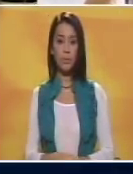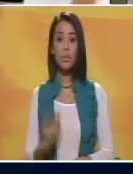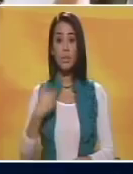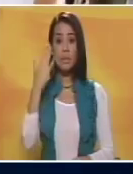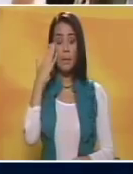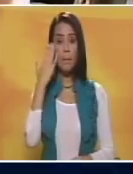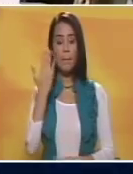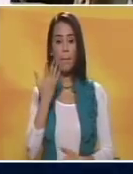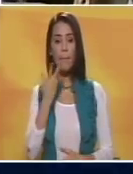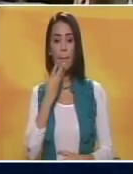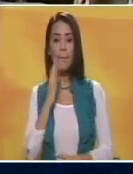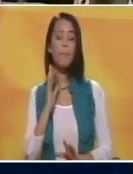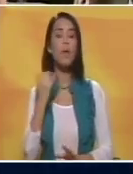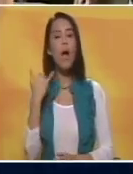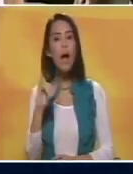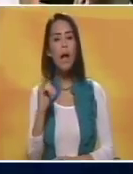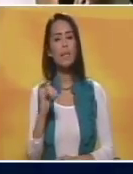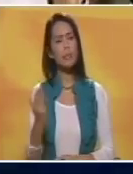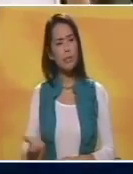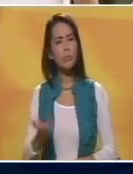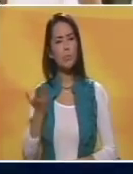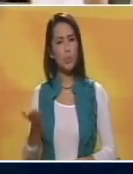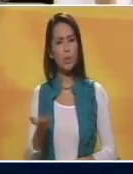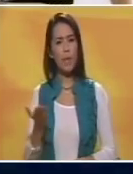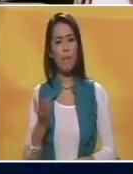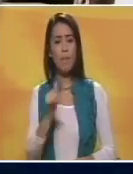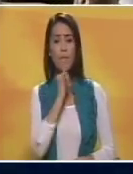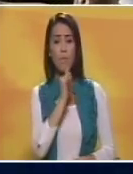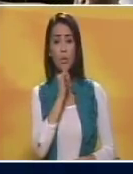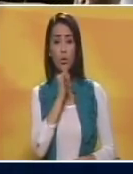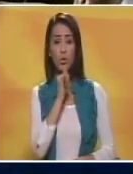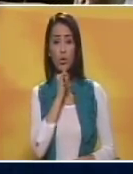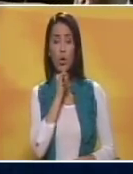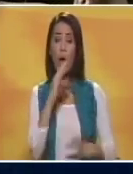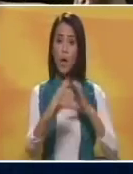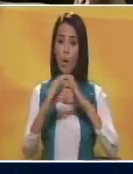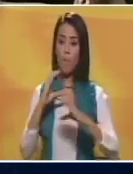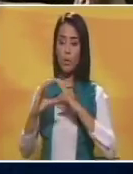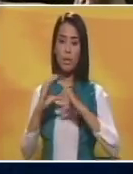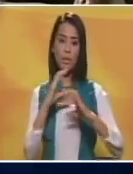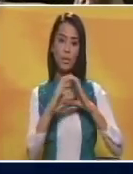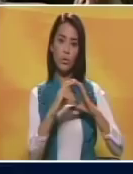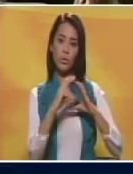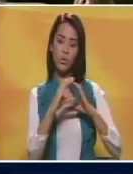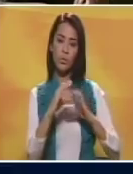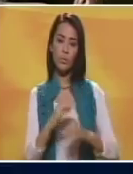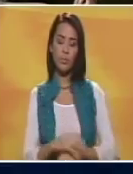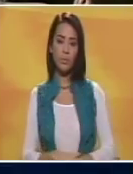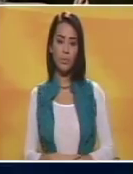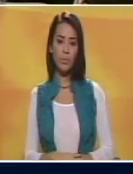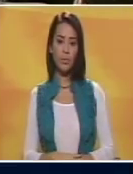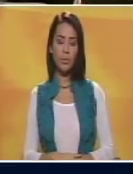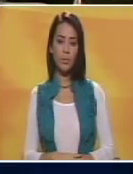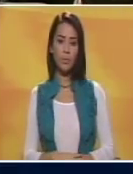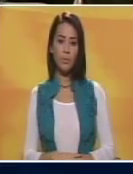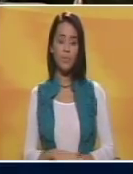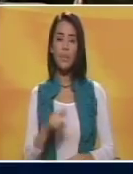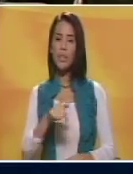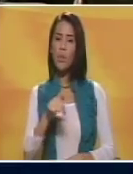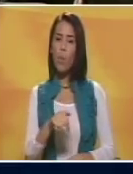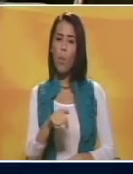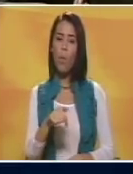cuenta de que hay un flujo muy importante de información y de comunicación que se le va de las manos. Y ese flujo